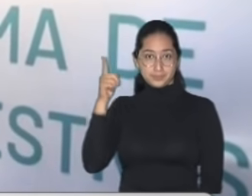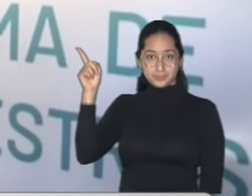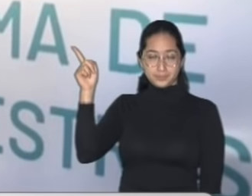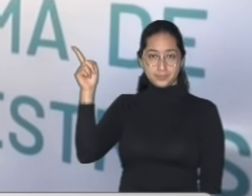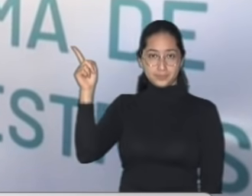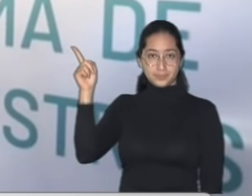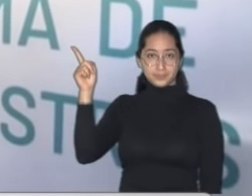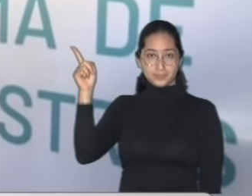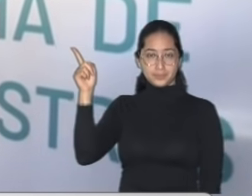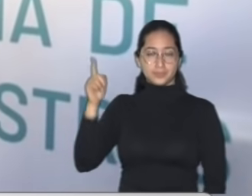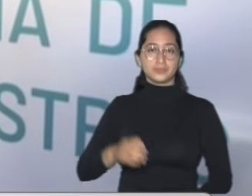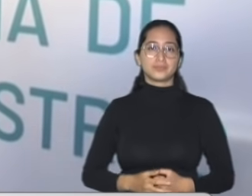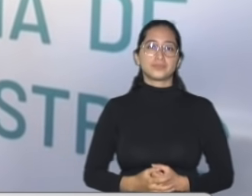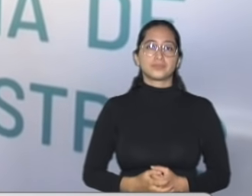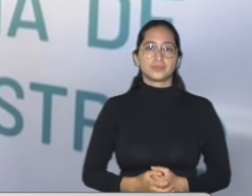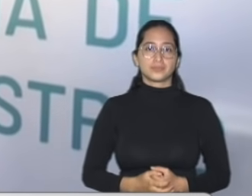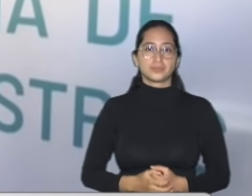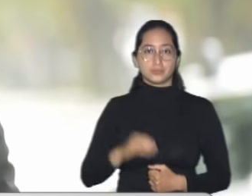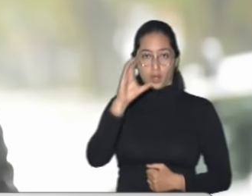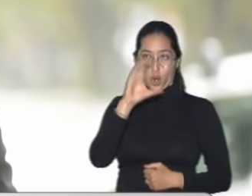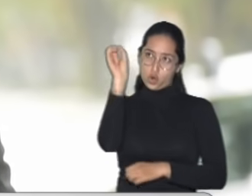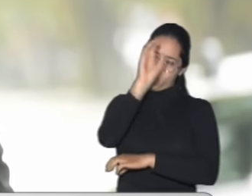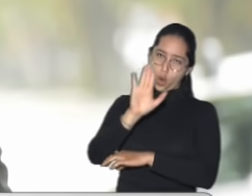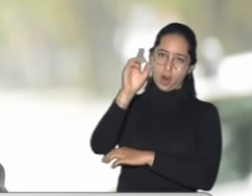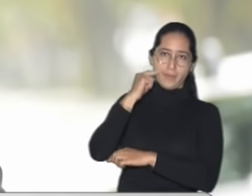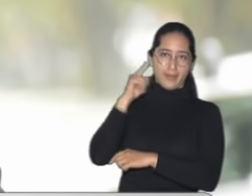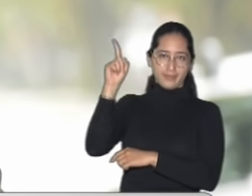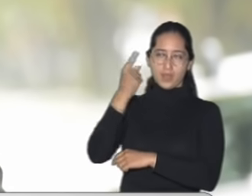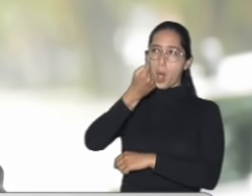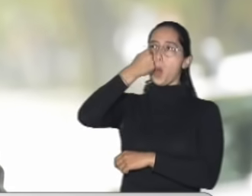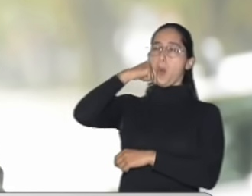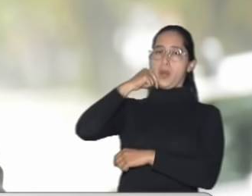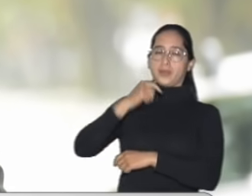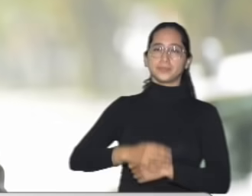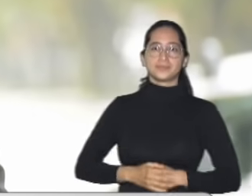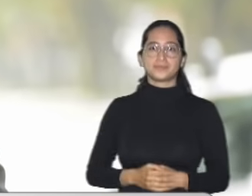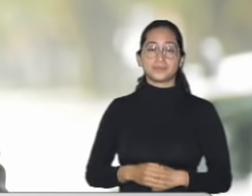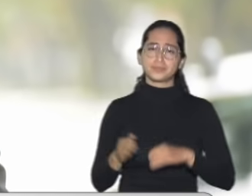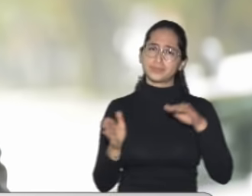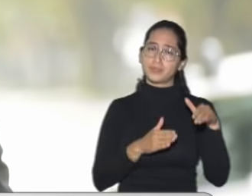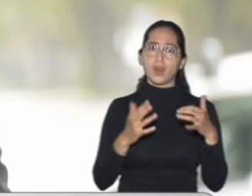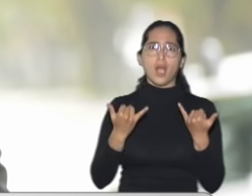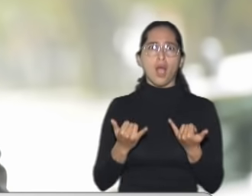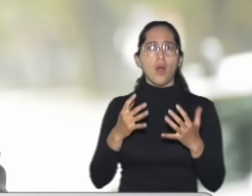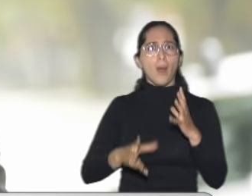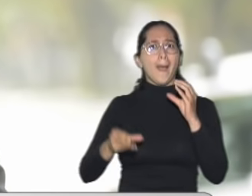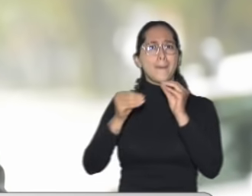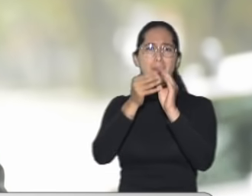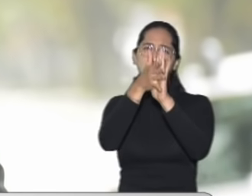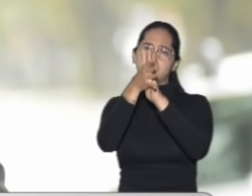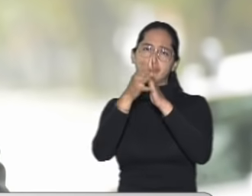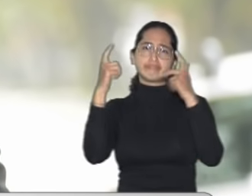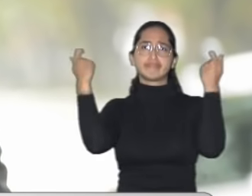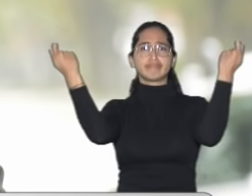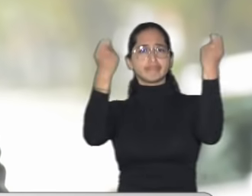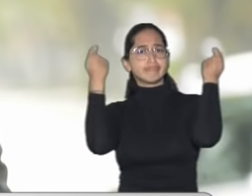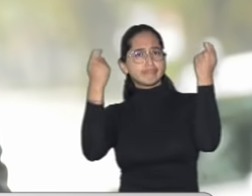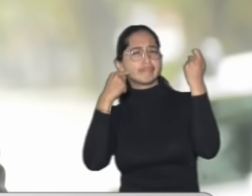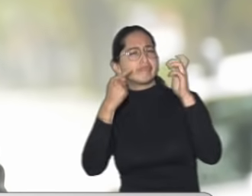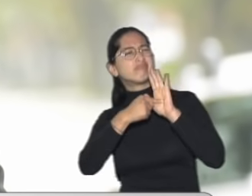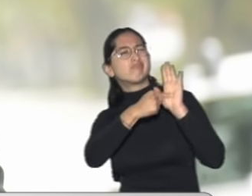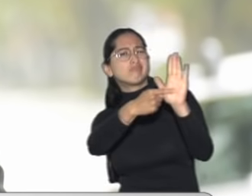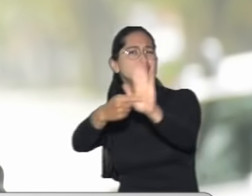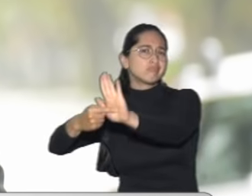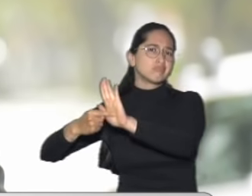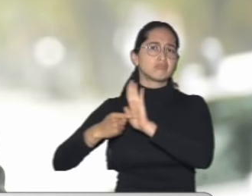57.886 pruebas en los laboratorios del país. Y una emotiva campaña lleva a cabo la subred Centro Oriente de Bogotá